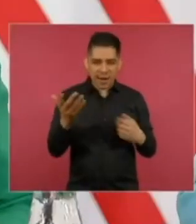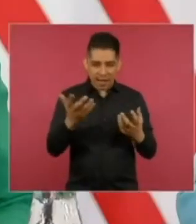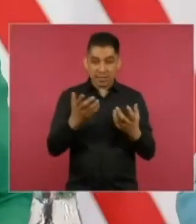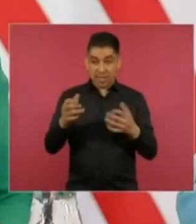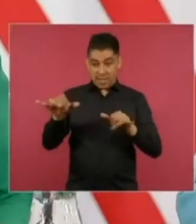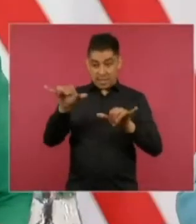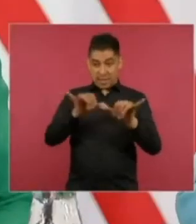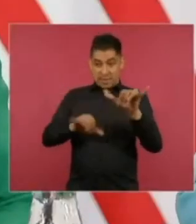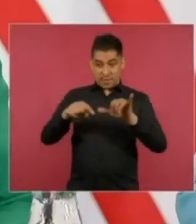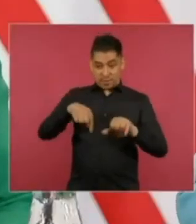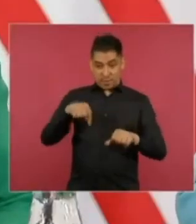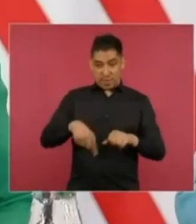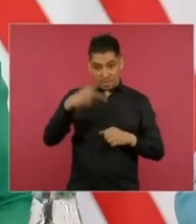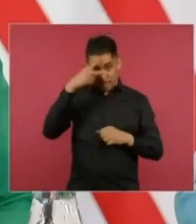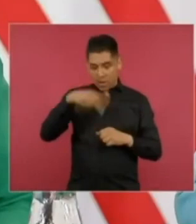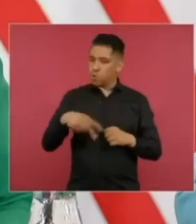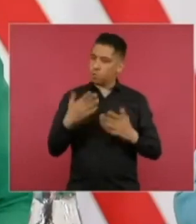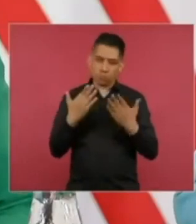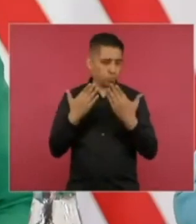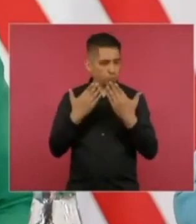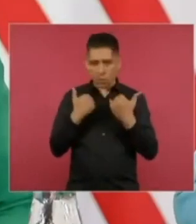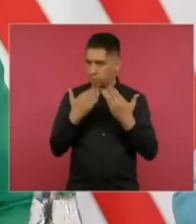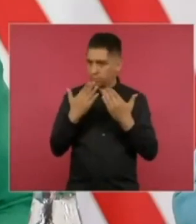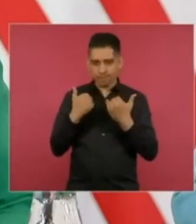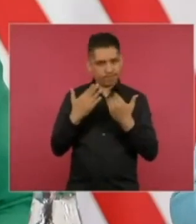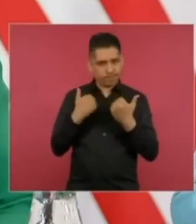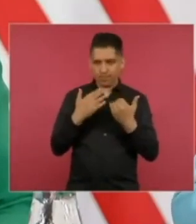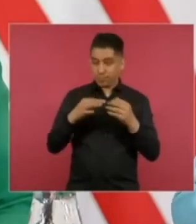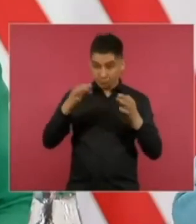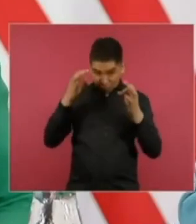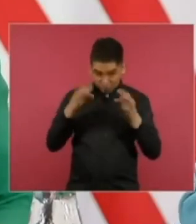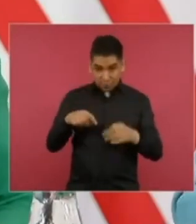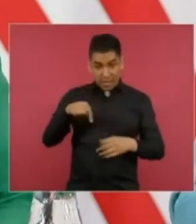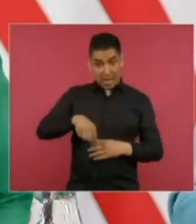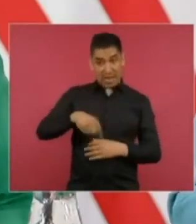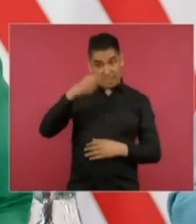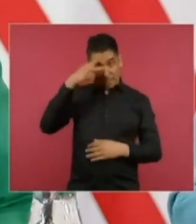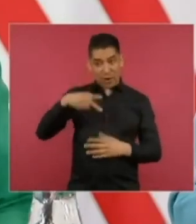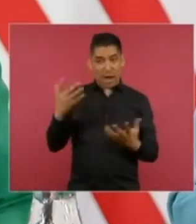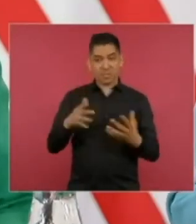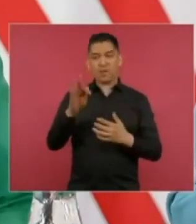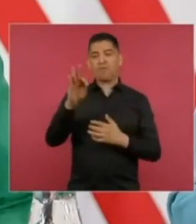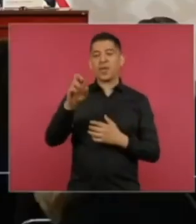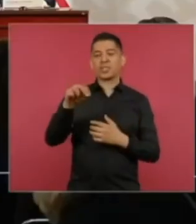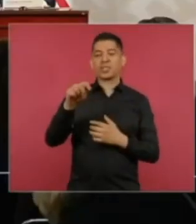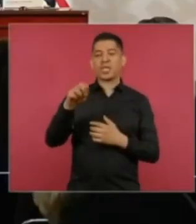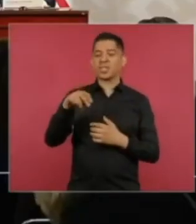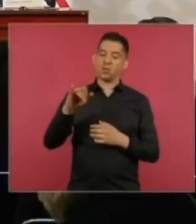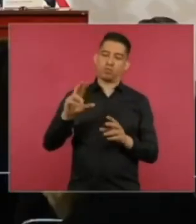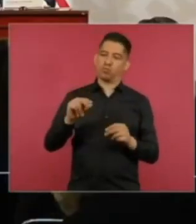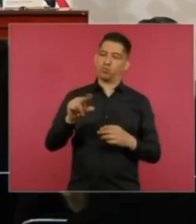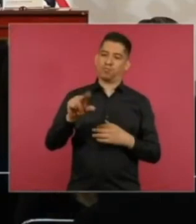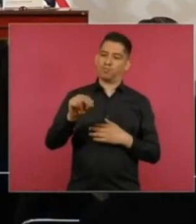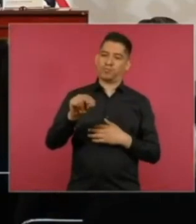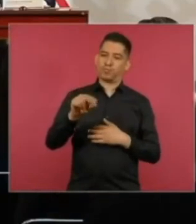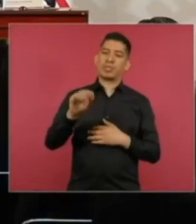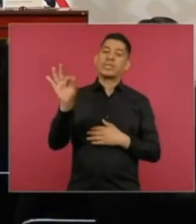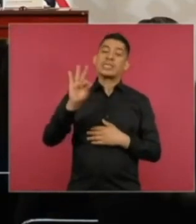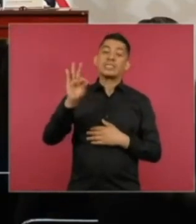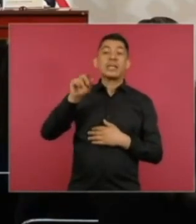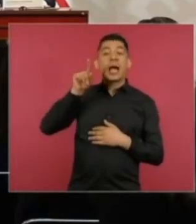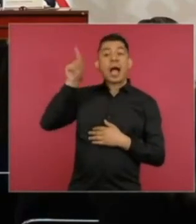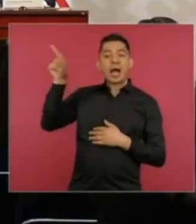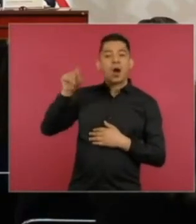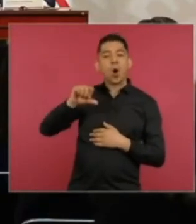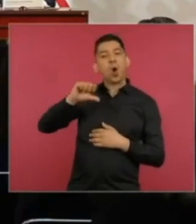esté legalmente y diga que hay producción de fentanilo. Y sí hay empresas en otros países de las